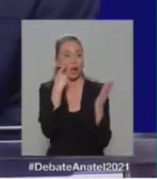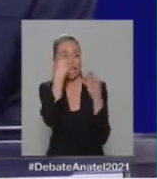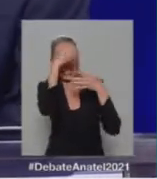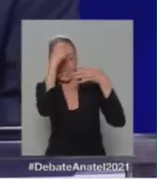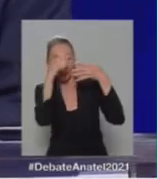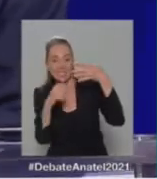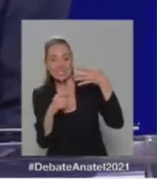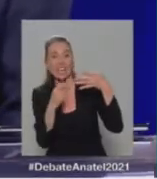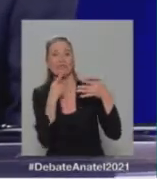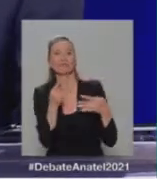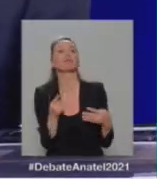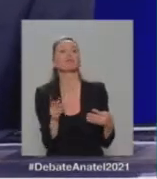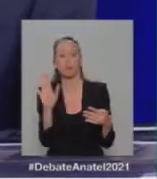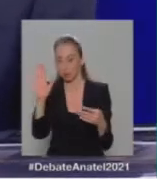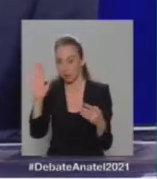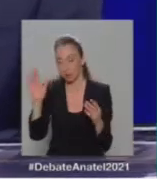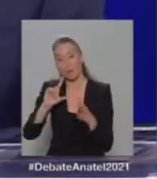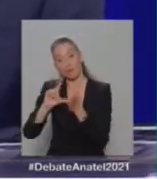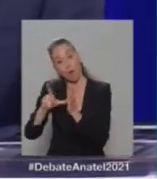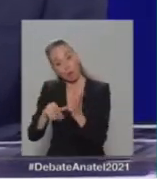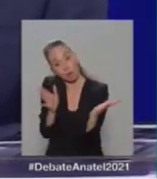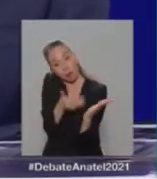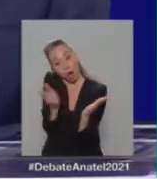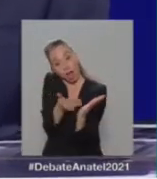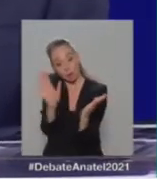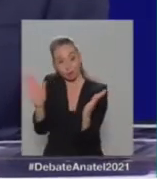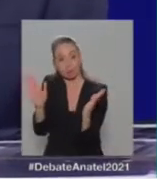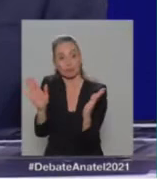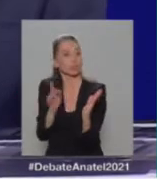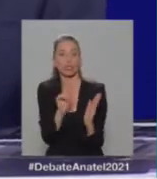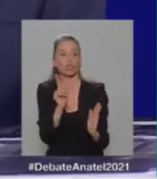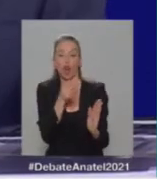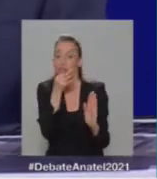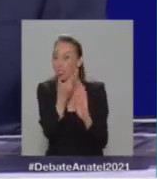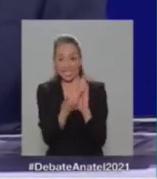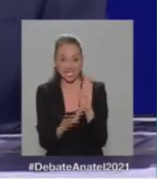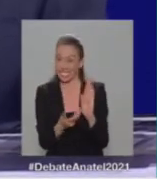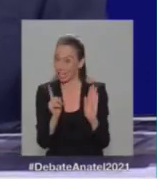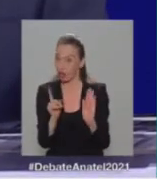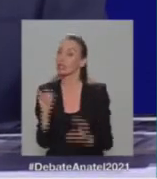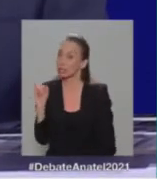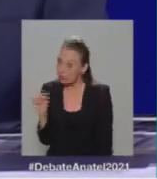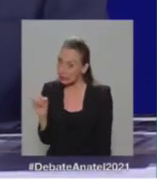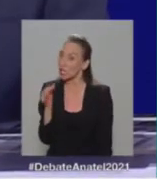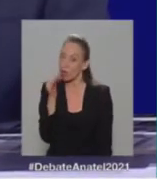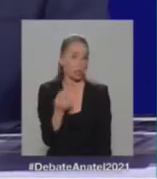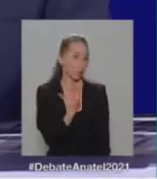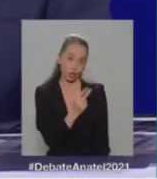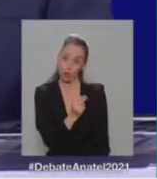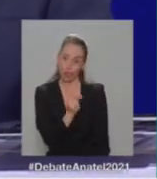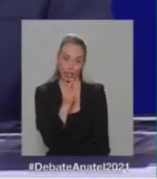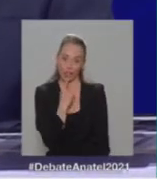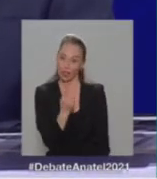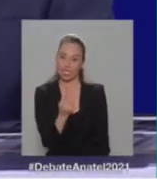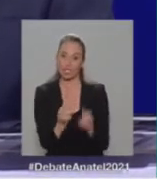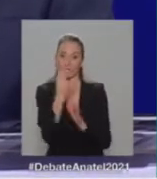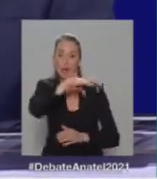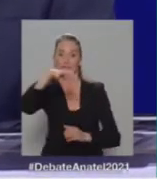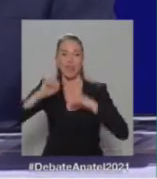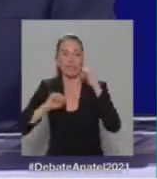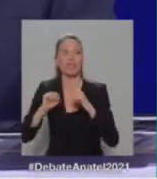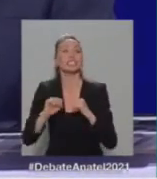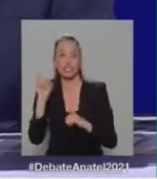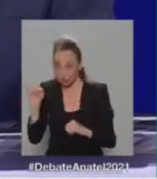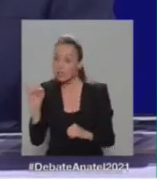En el caso de Sebastián Sichel, en tanto, varios expertos lo consideraron como el ganador de este último debate. Situación por la que el abanderado de